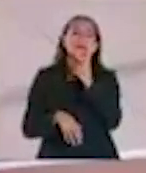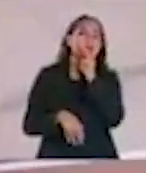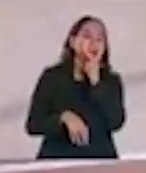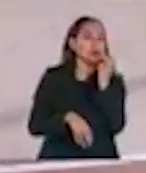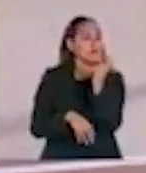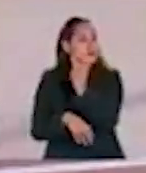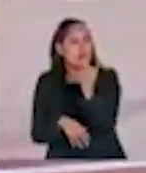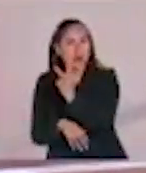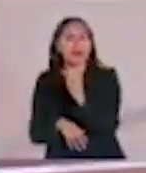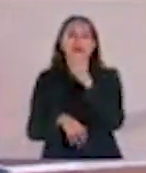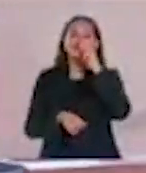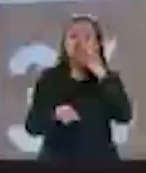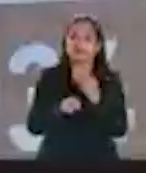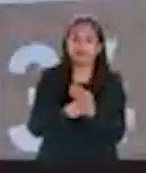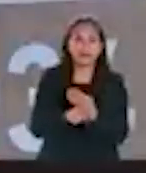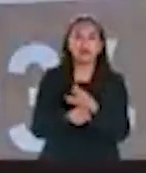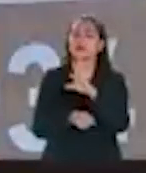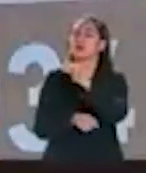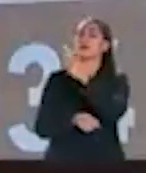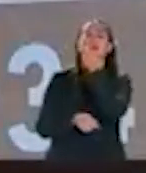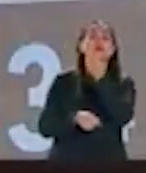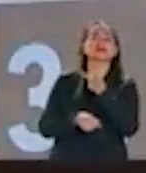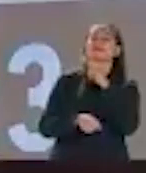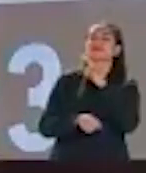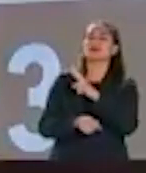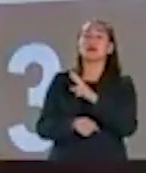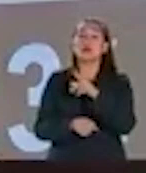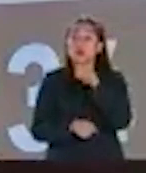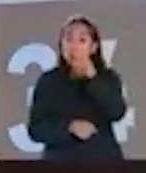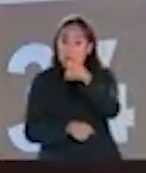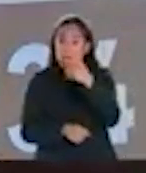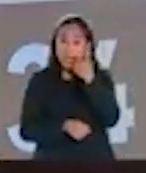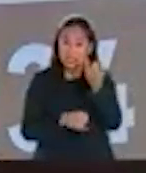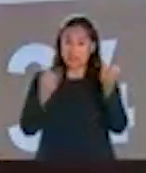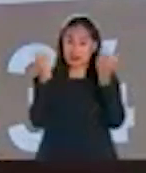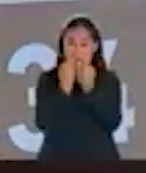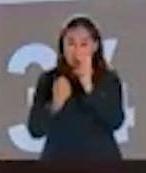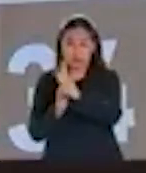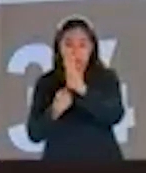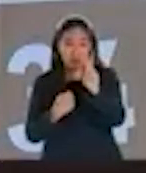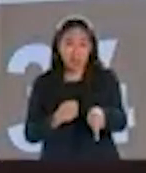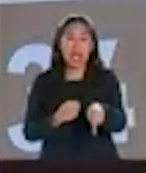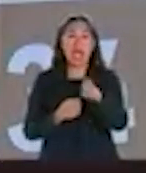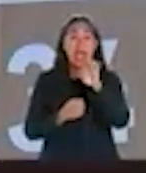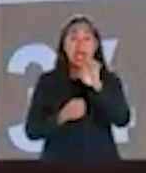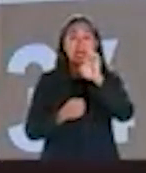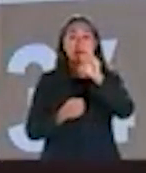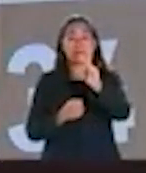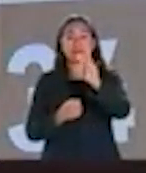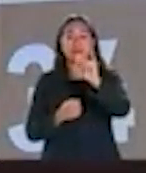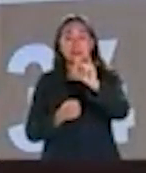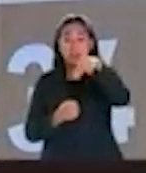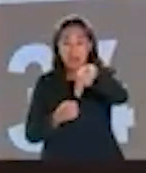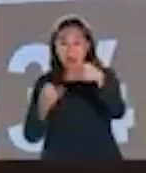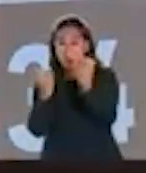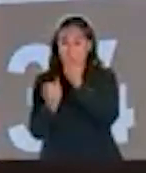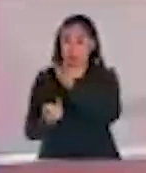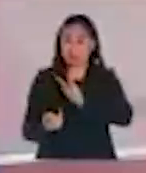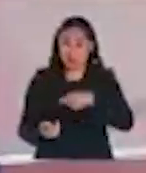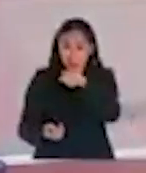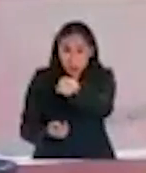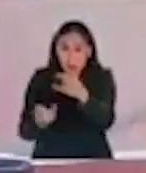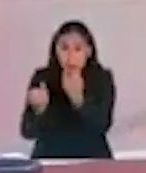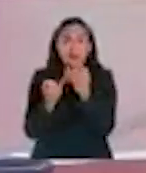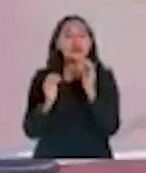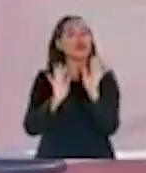me están derrotando la pregunta quiere hacer exactamente lo mismo que enrique peña nieto- poner a discusión para no tomar de ninguna manera creo que en una decisión